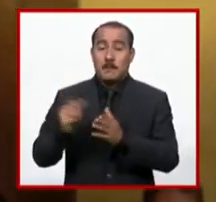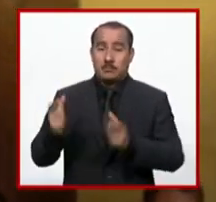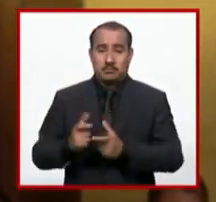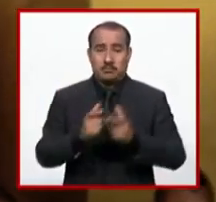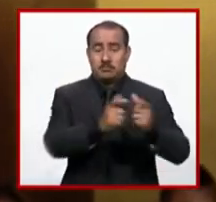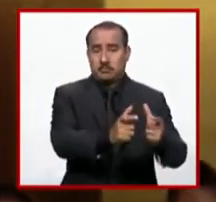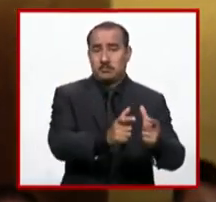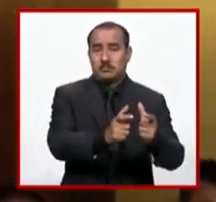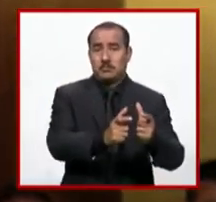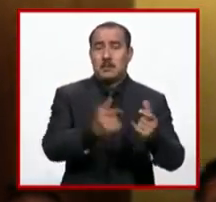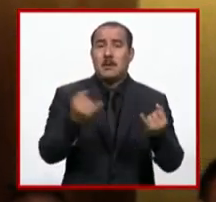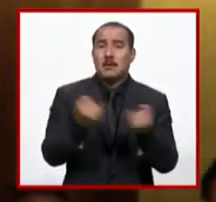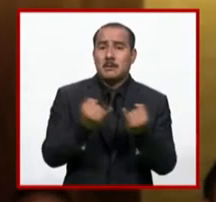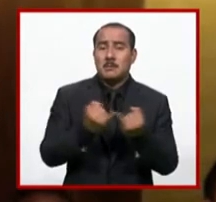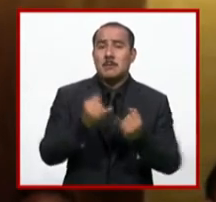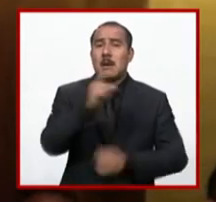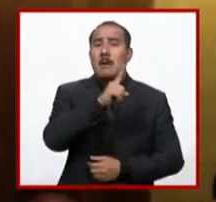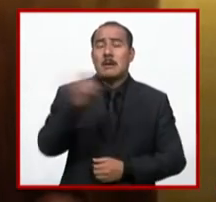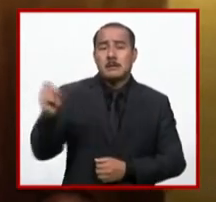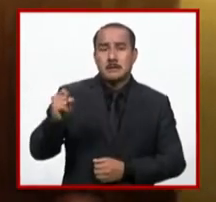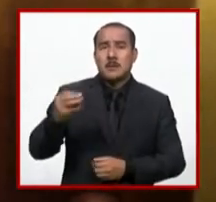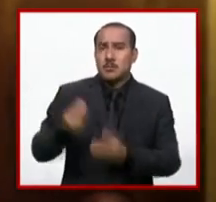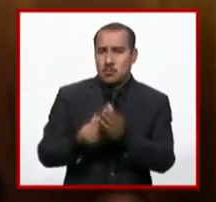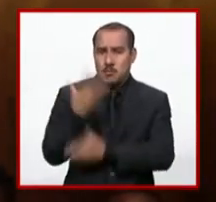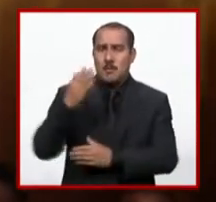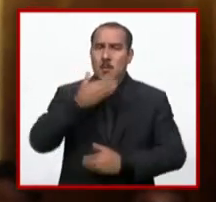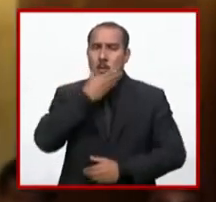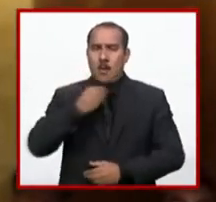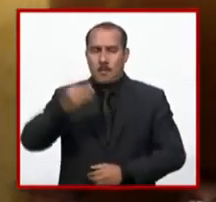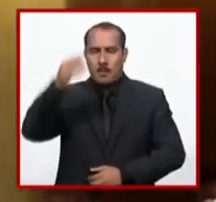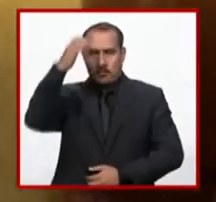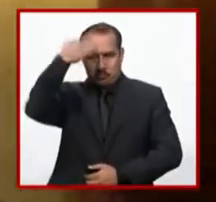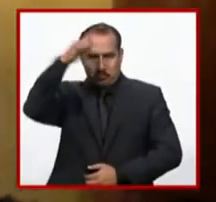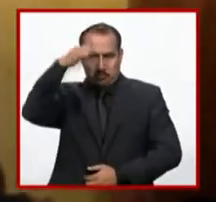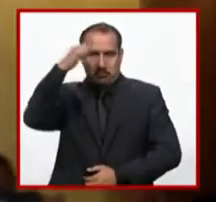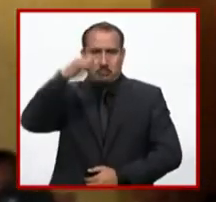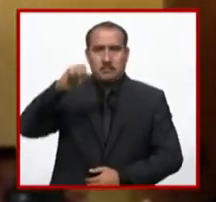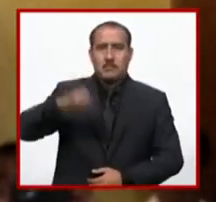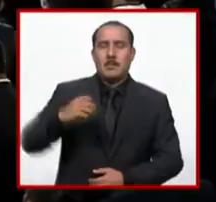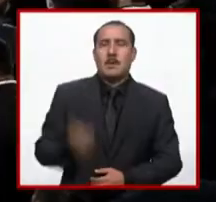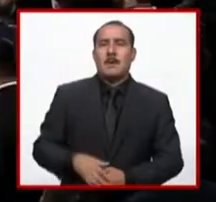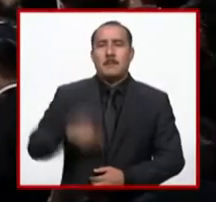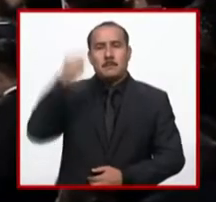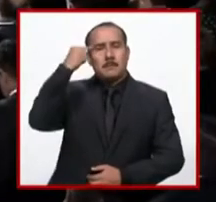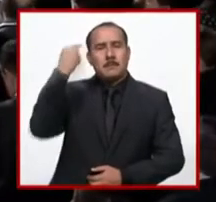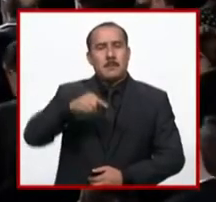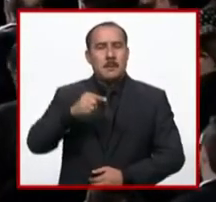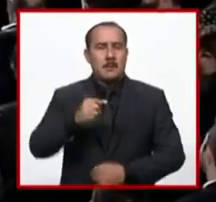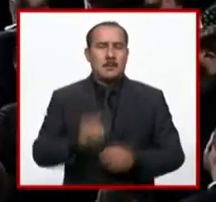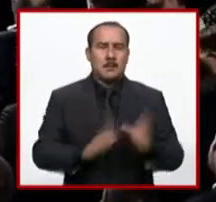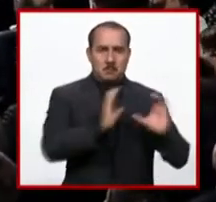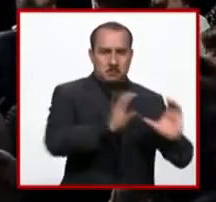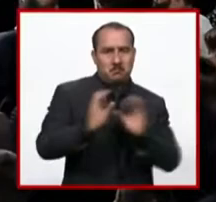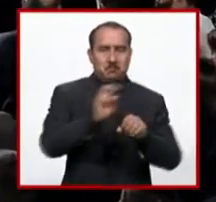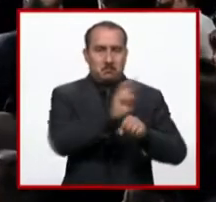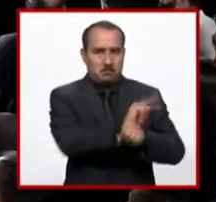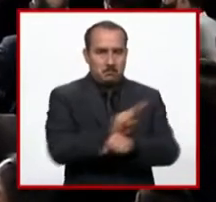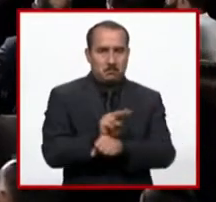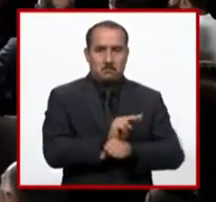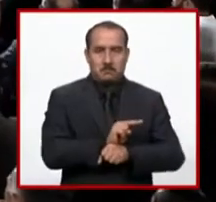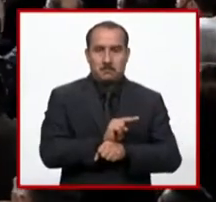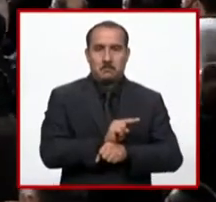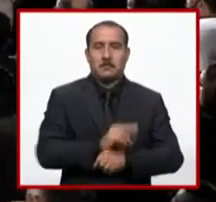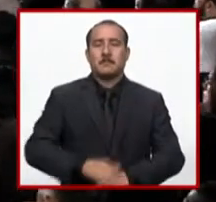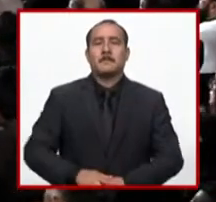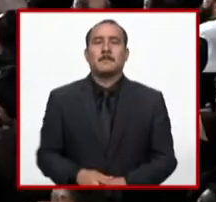aquí sí, 100 elementos nuevos capacitados con capacidades especiales y este mes llevamos